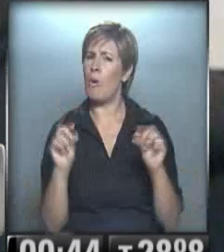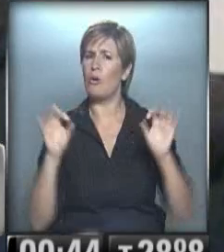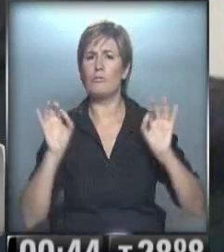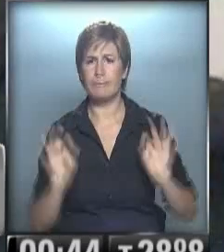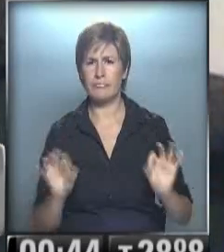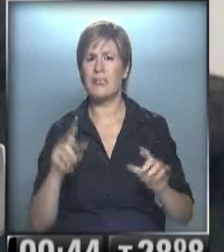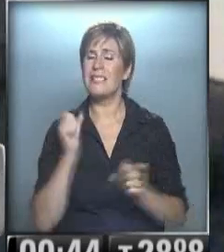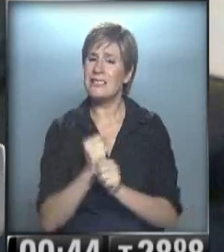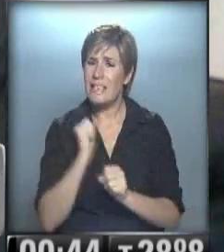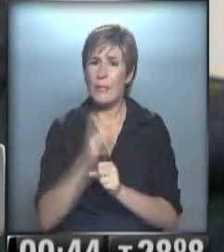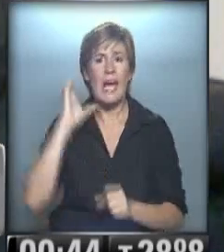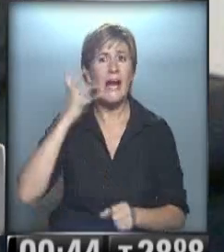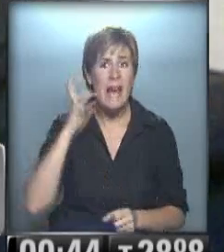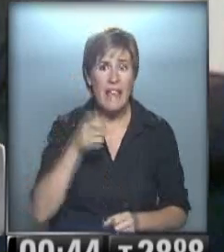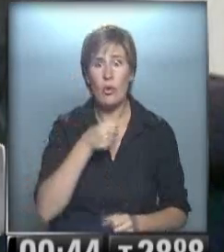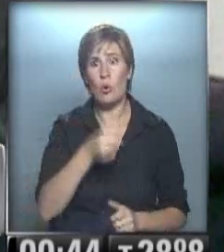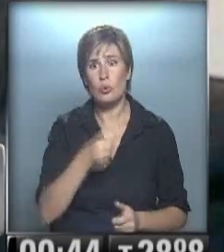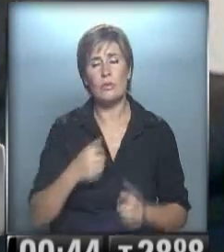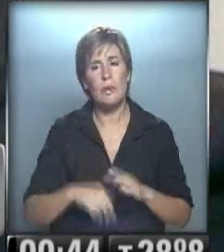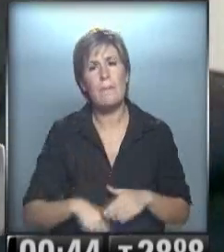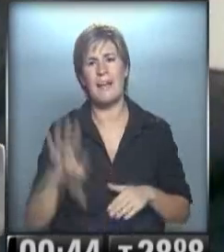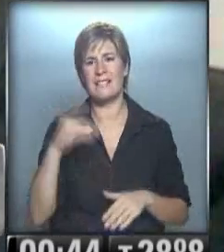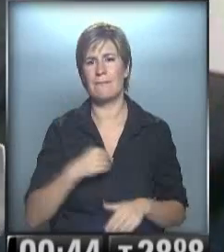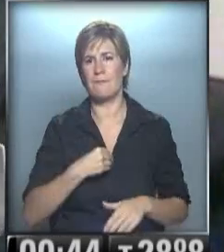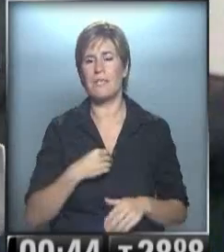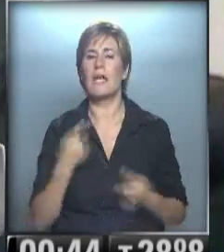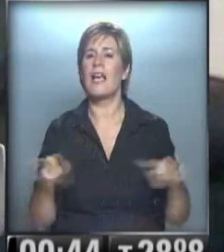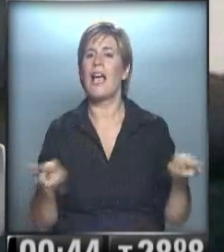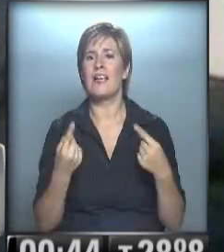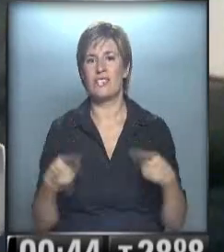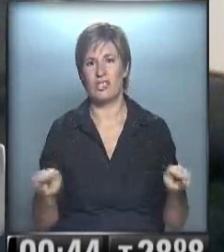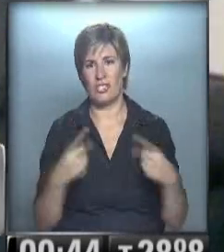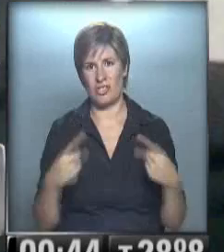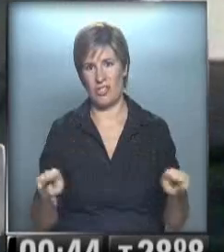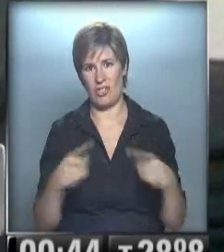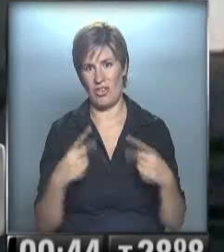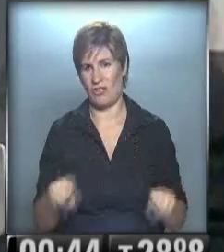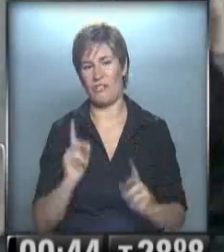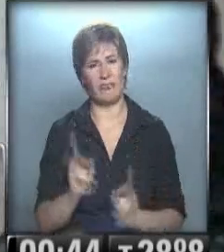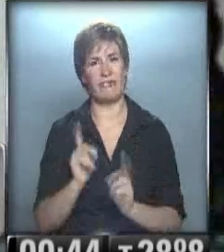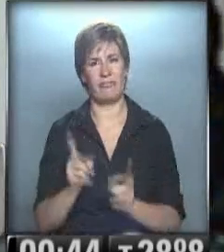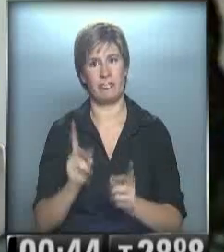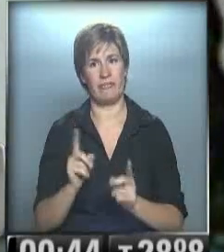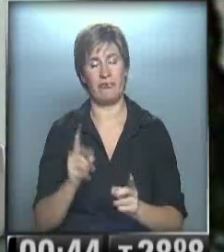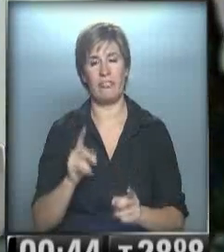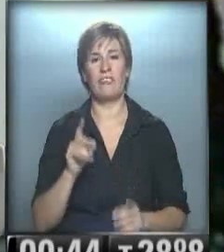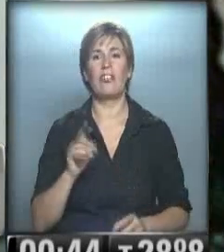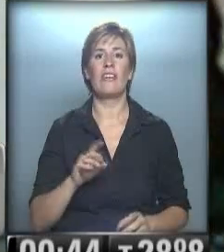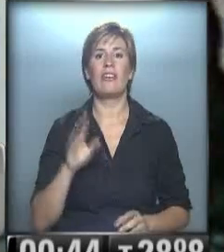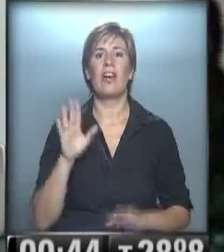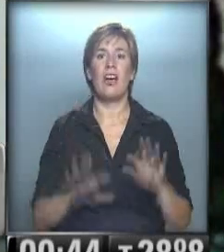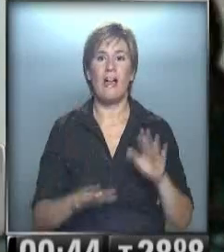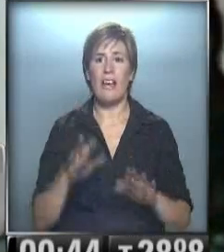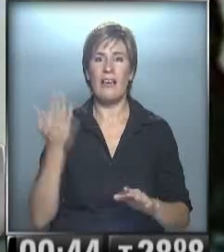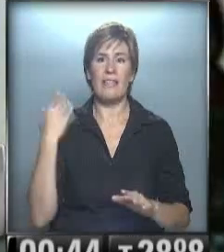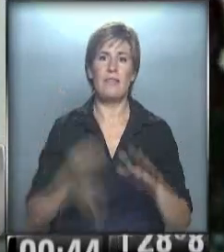como locutor y periodista, pero la canción, a veces urgente, lo llamó para siempre. Estuvo exiliado y volvió a Uruguay, en medio de la